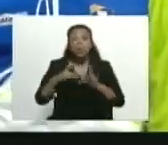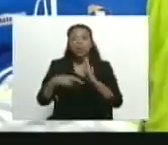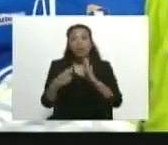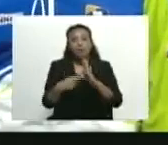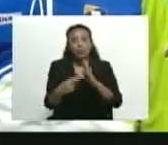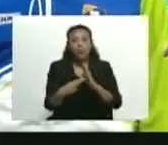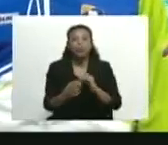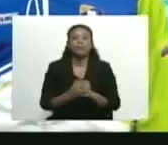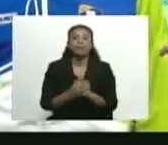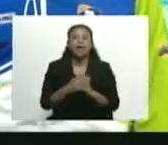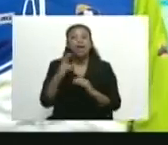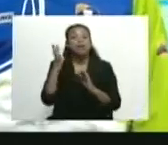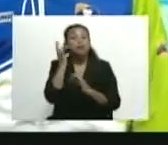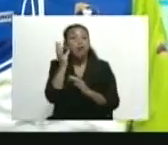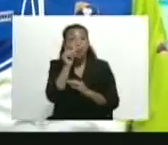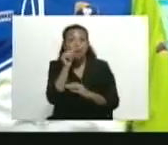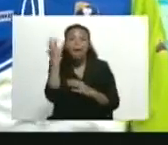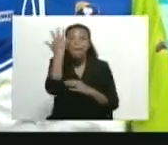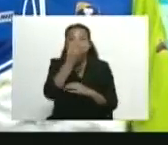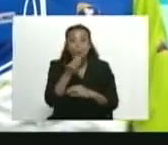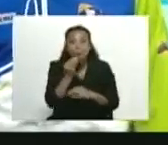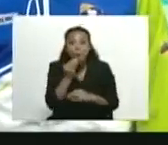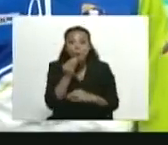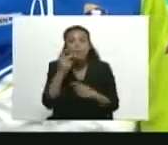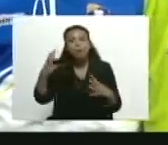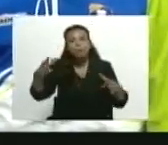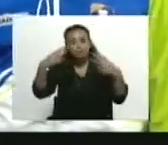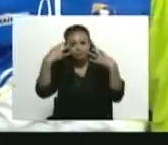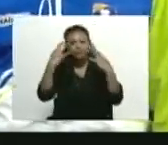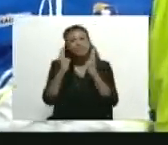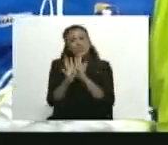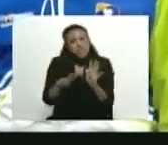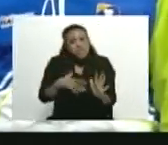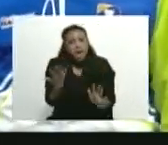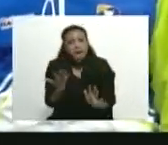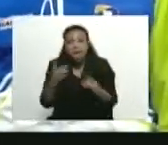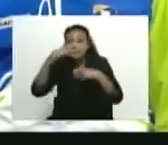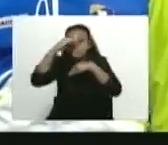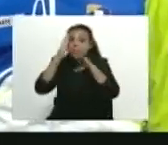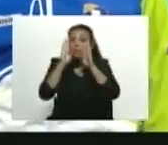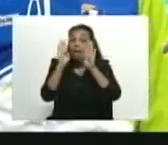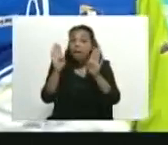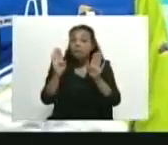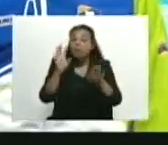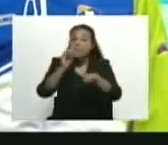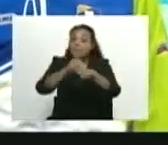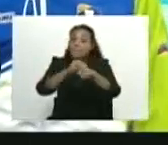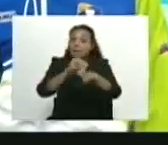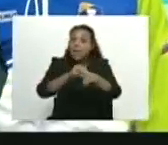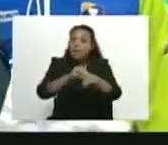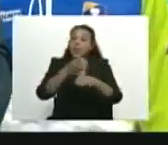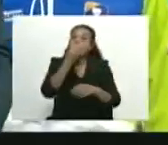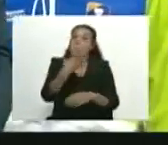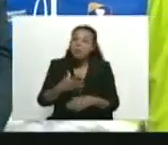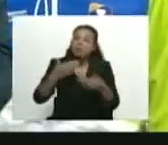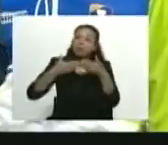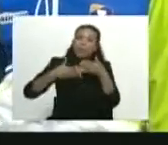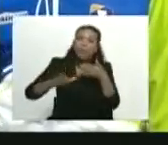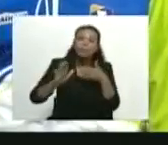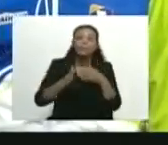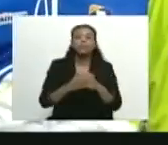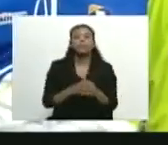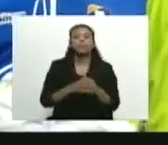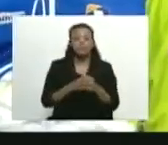Recreadores y Recreadoras. Muchachos y muchachas que me están viendo, pendiente, que lo que viene es bueno.